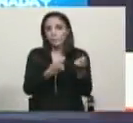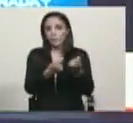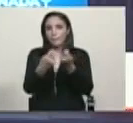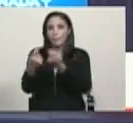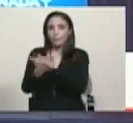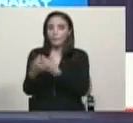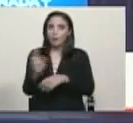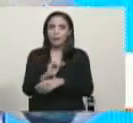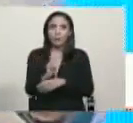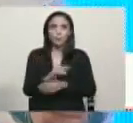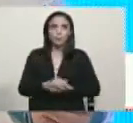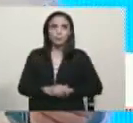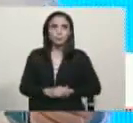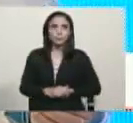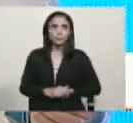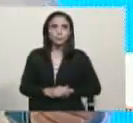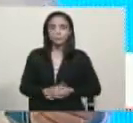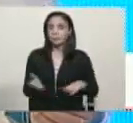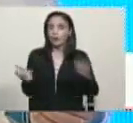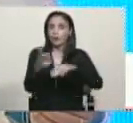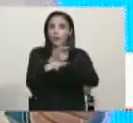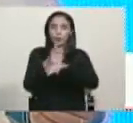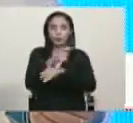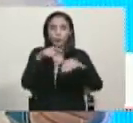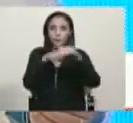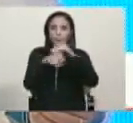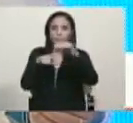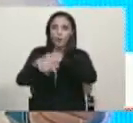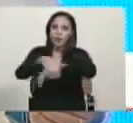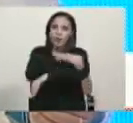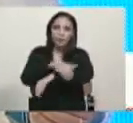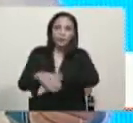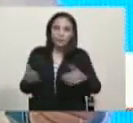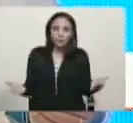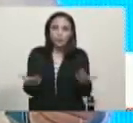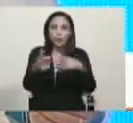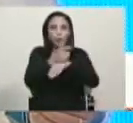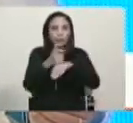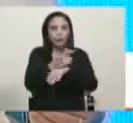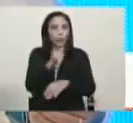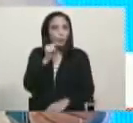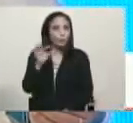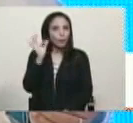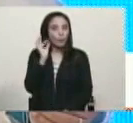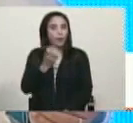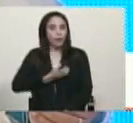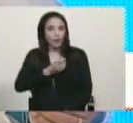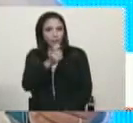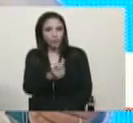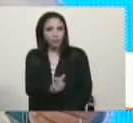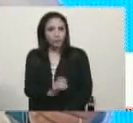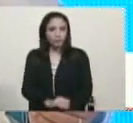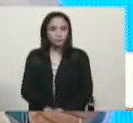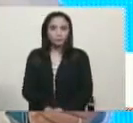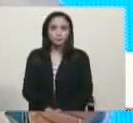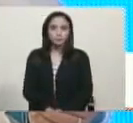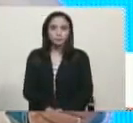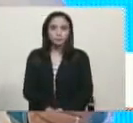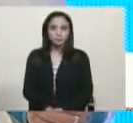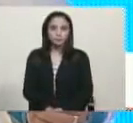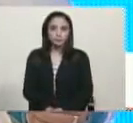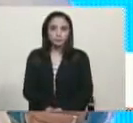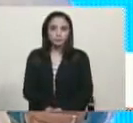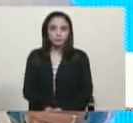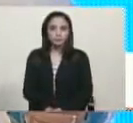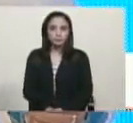aprobar. Así es el gobierno de calle, gobernador, alcaldes, alcaldesas, generales de la